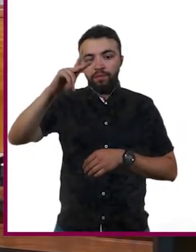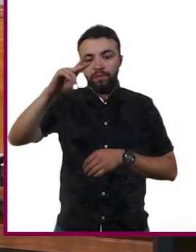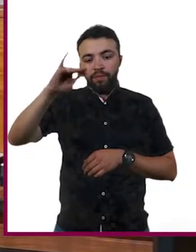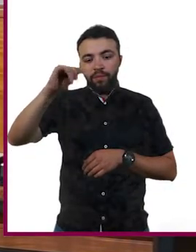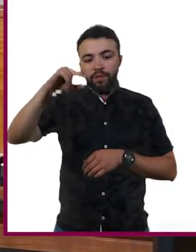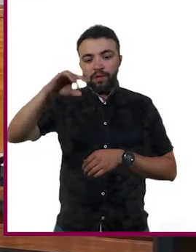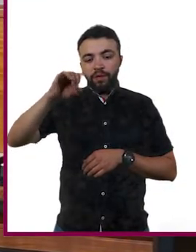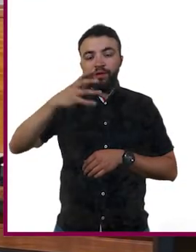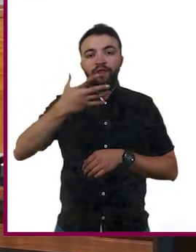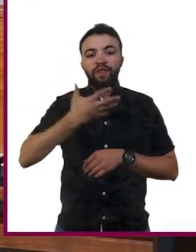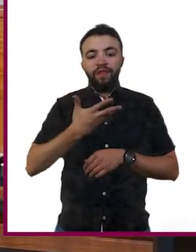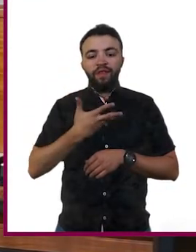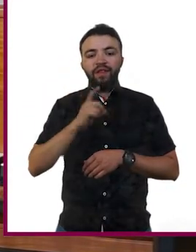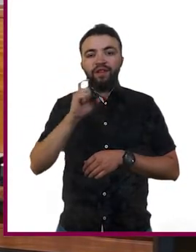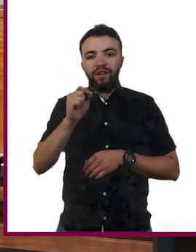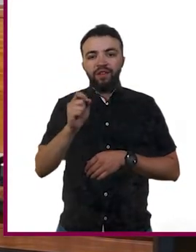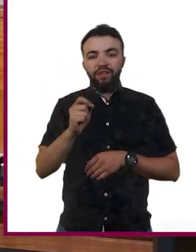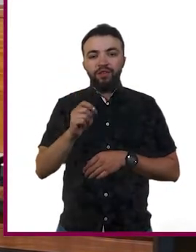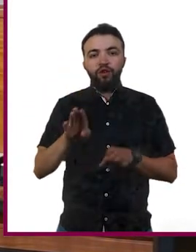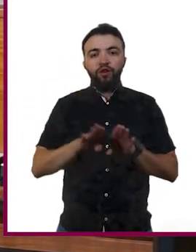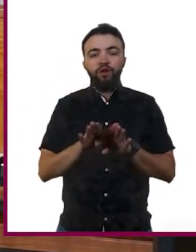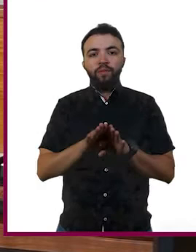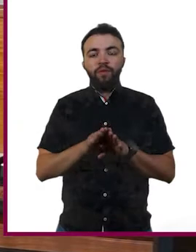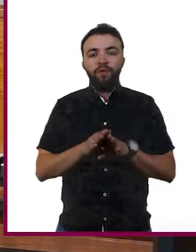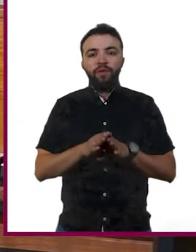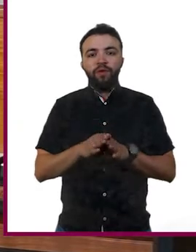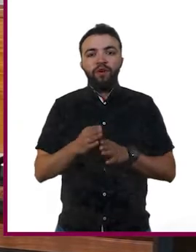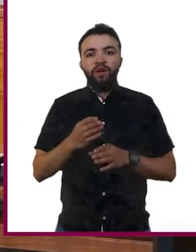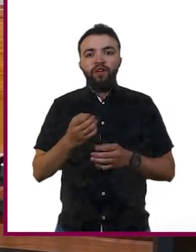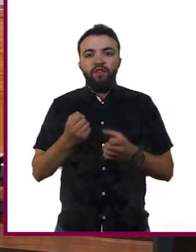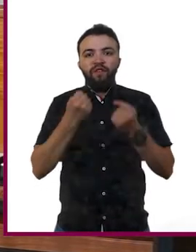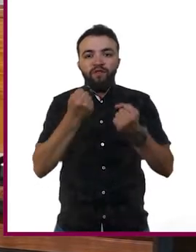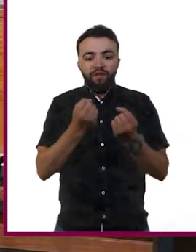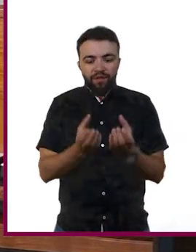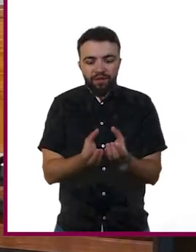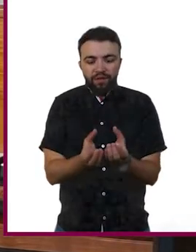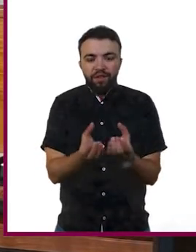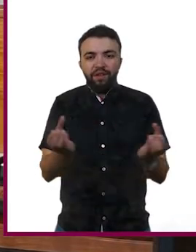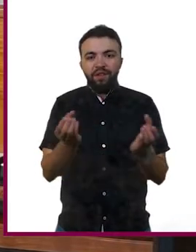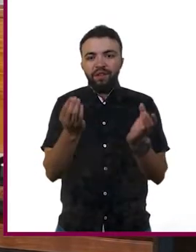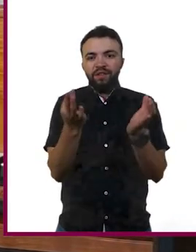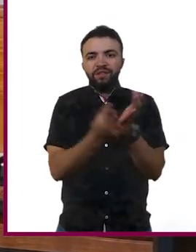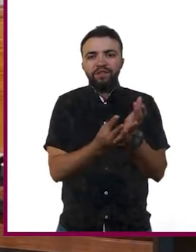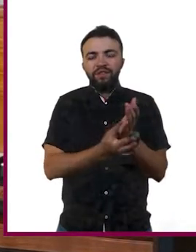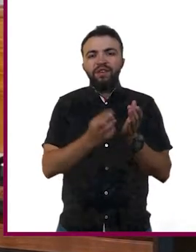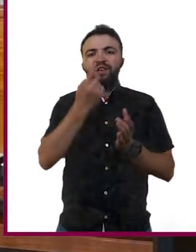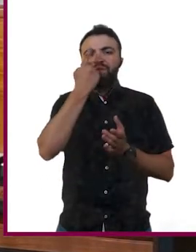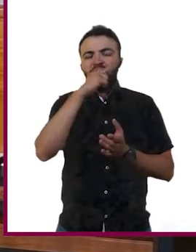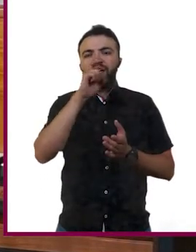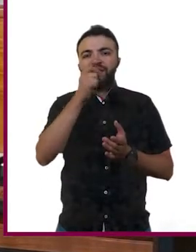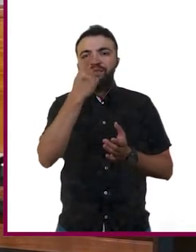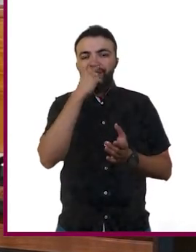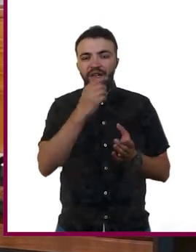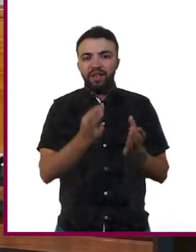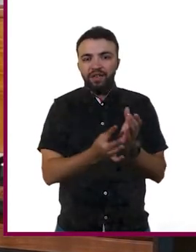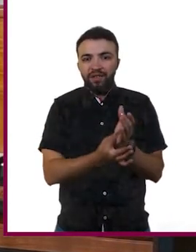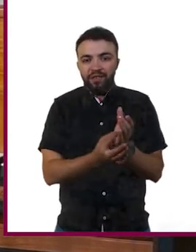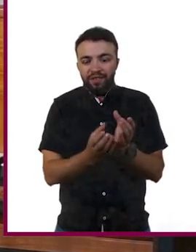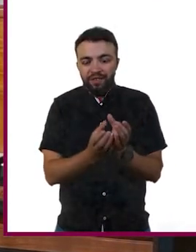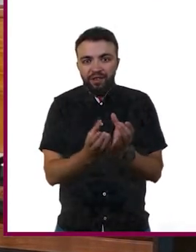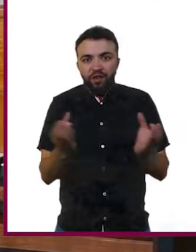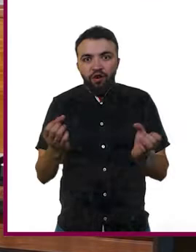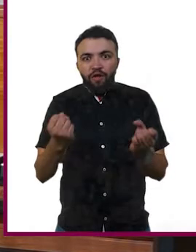eso los pianos tienen, digamos, un alma de acero, para intentar tener el instrumento lo